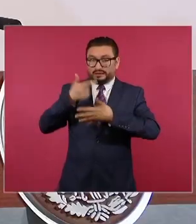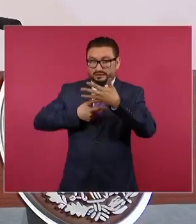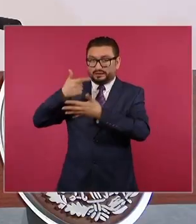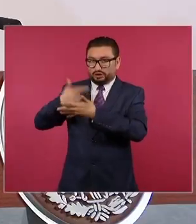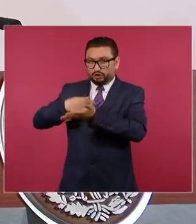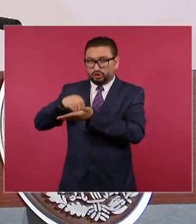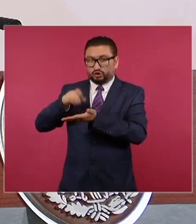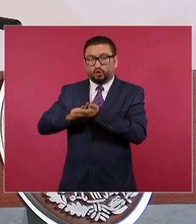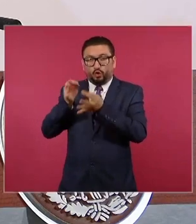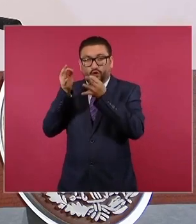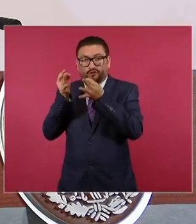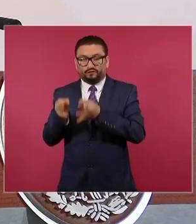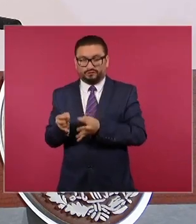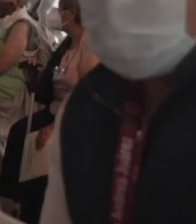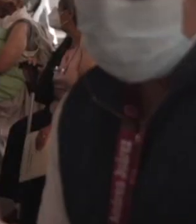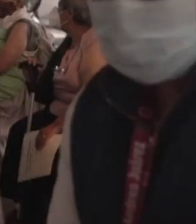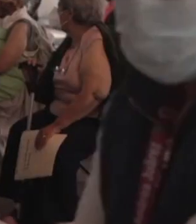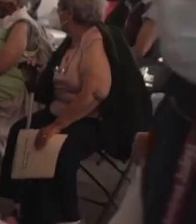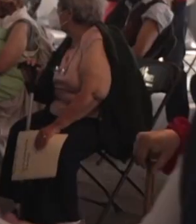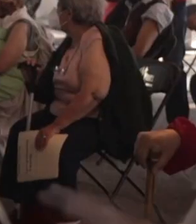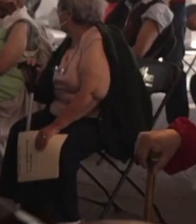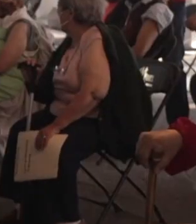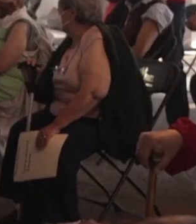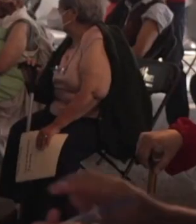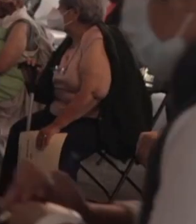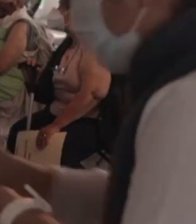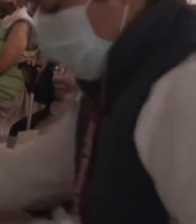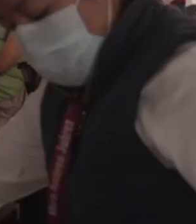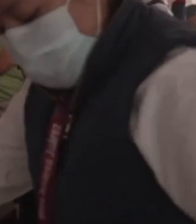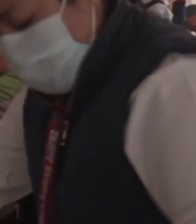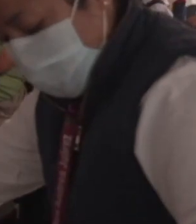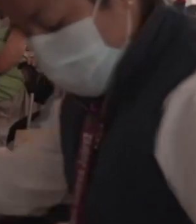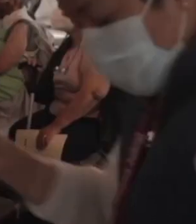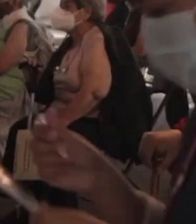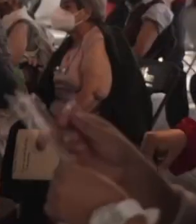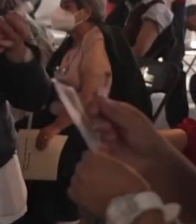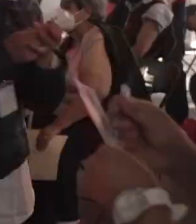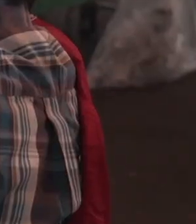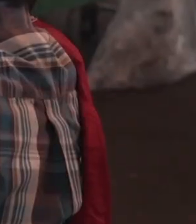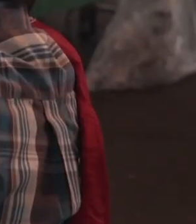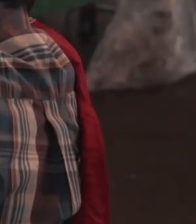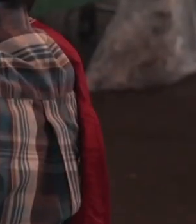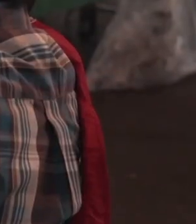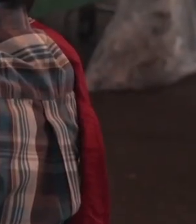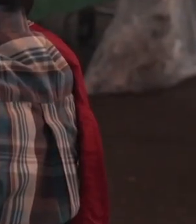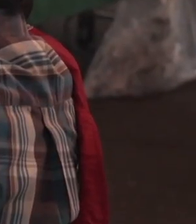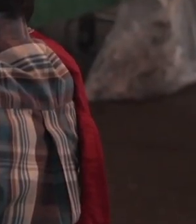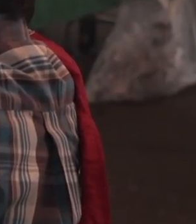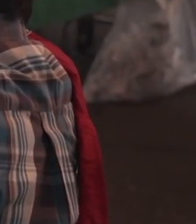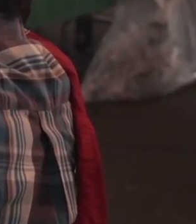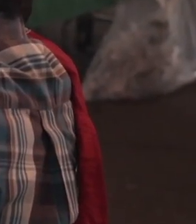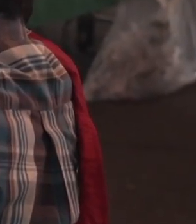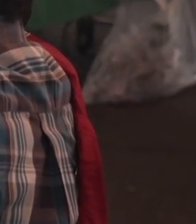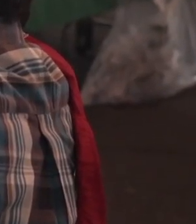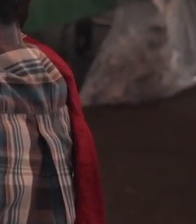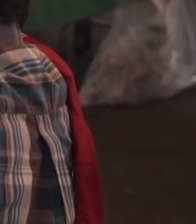oficialmente ante sus partidos López Obrador ha dicho que deja un sistema de salud gusto pero no lo es lo